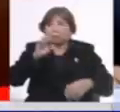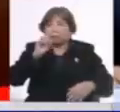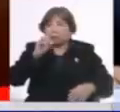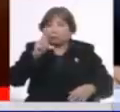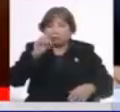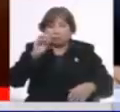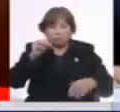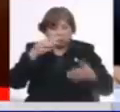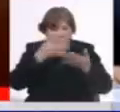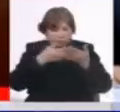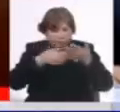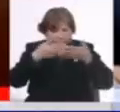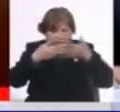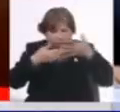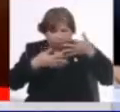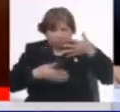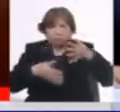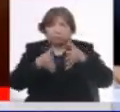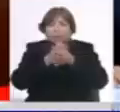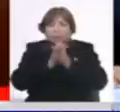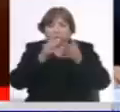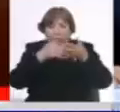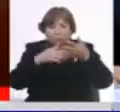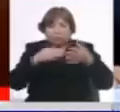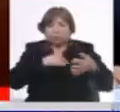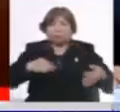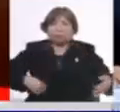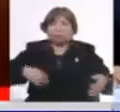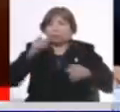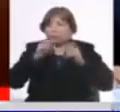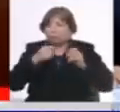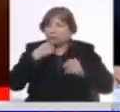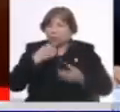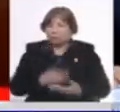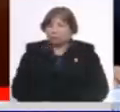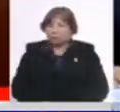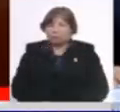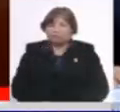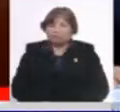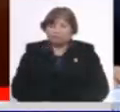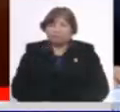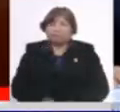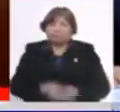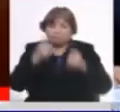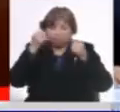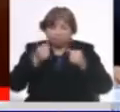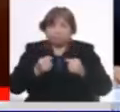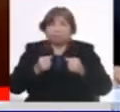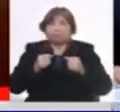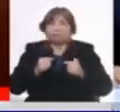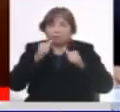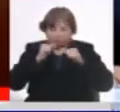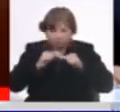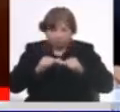los considerandos, ¿no? Ver la solicitud de parte del Ministerio Público. Entonces se toma la decisión y de que